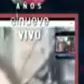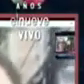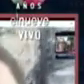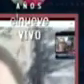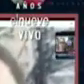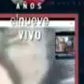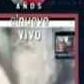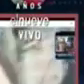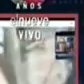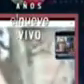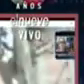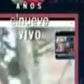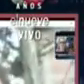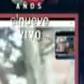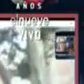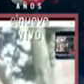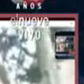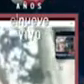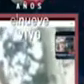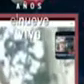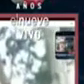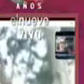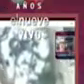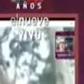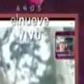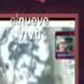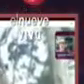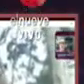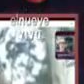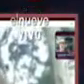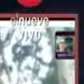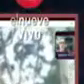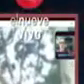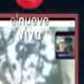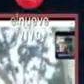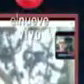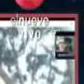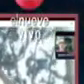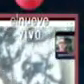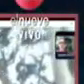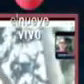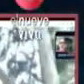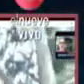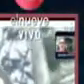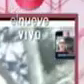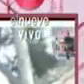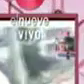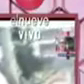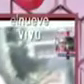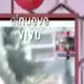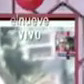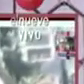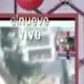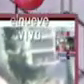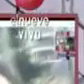muy desafortunadas e irresponsables hacia la sociedad. Sí, yo iba a decir que el nuevo ministro